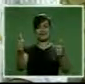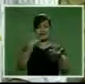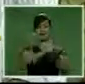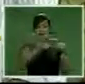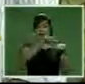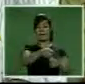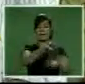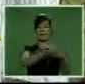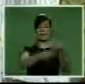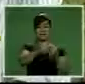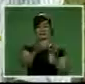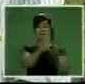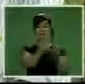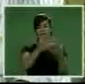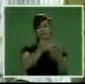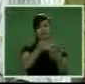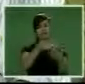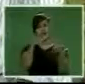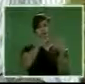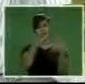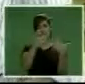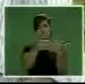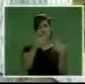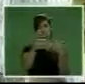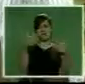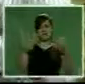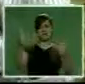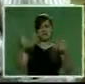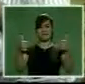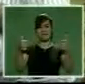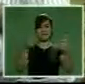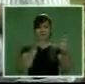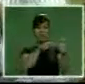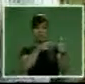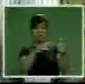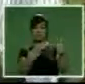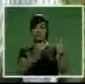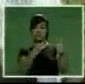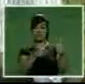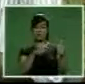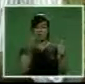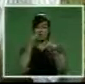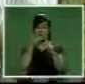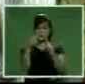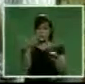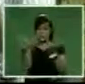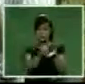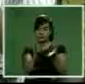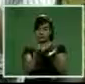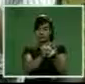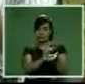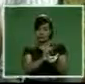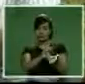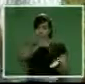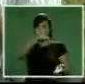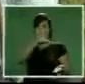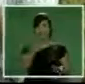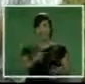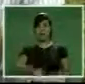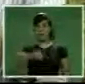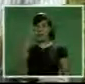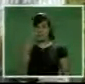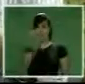el capitalismo es violento. Porque el capitalismo se basa en la acumulación. Y el éxito está en que mientras